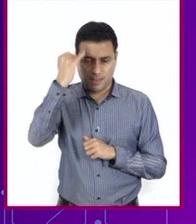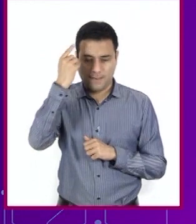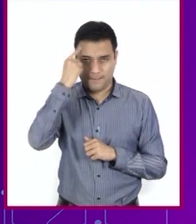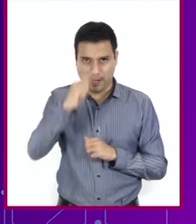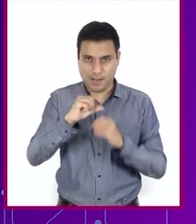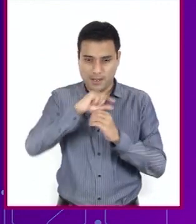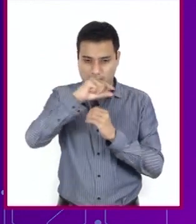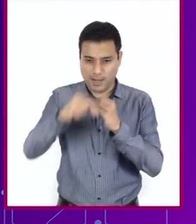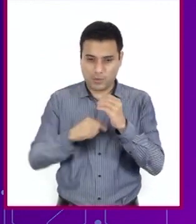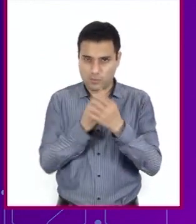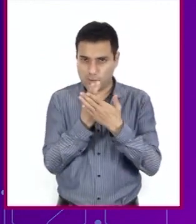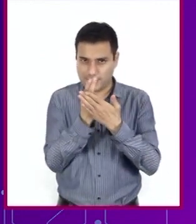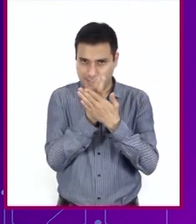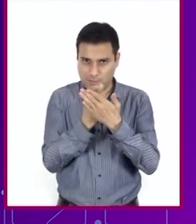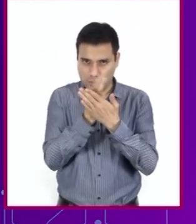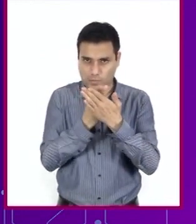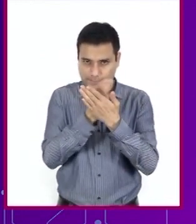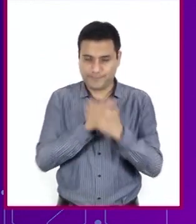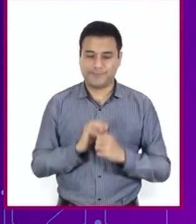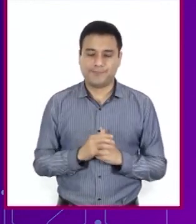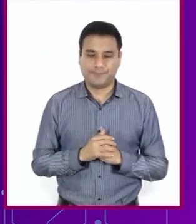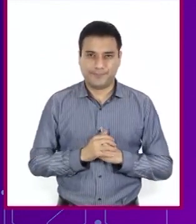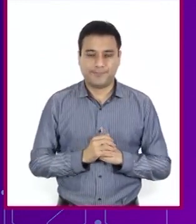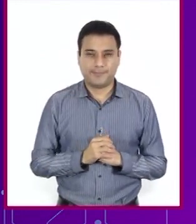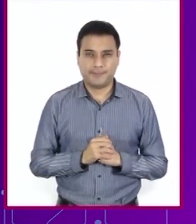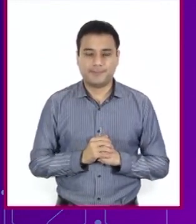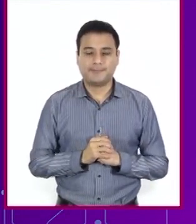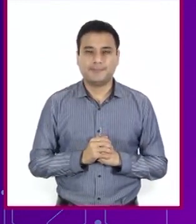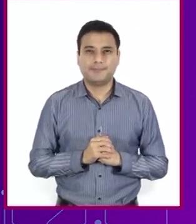los átomos con sus electrones externos.